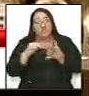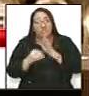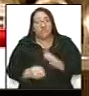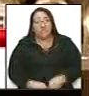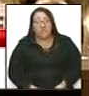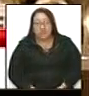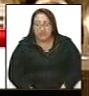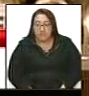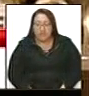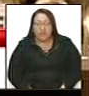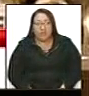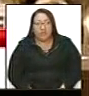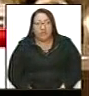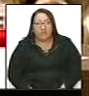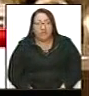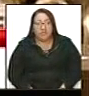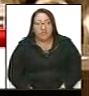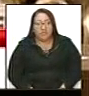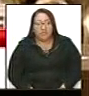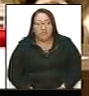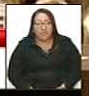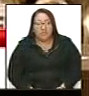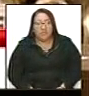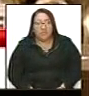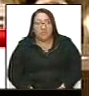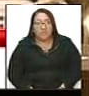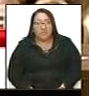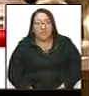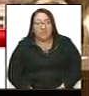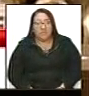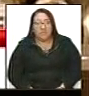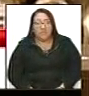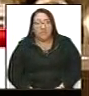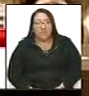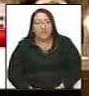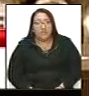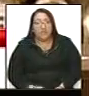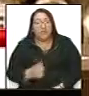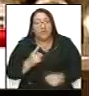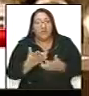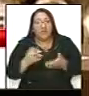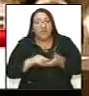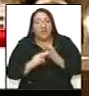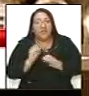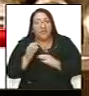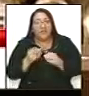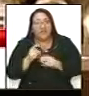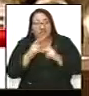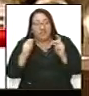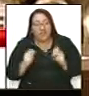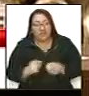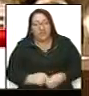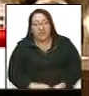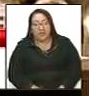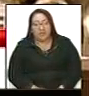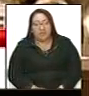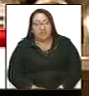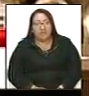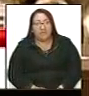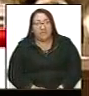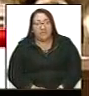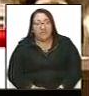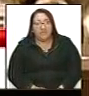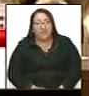de los alcances que hemos presentado en nuestro proyecto de ley. Es que una de las cosas que menciona el tribunal es que antes